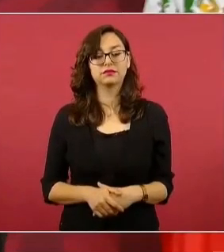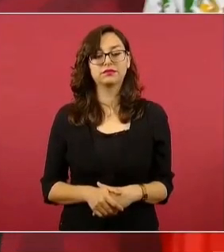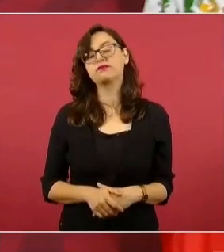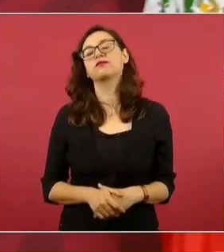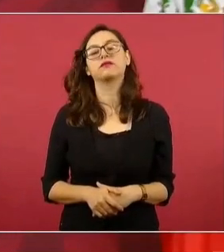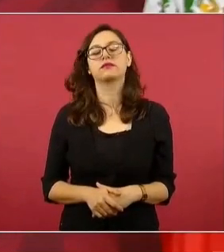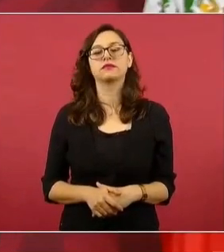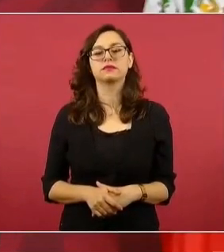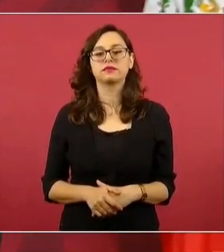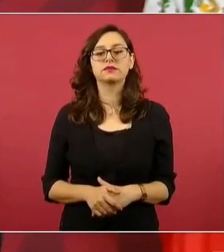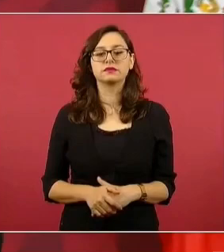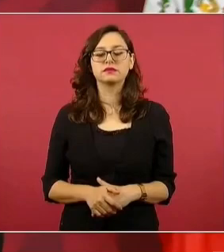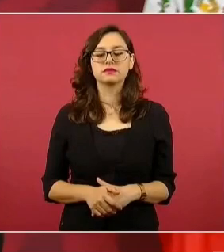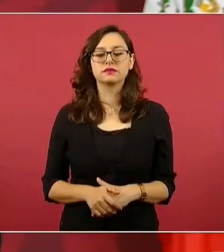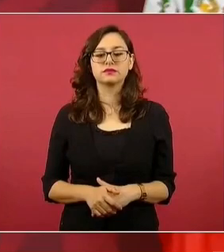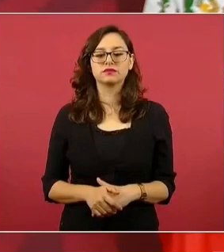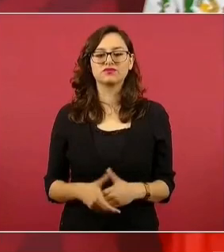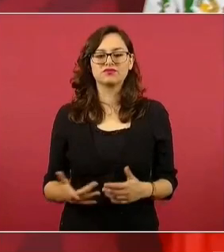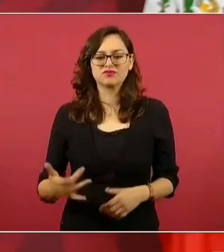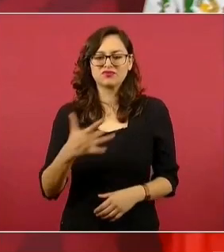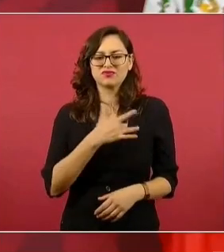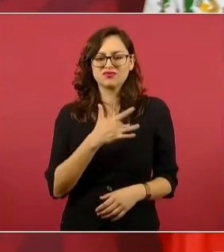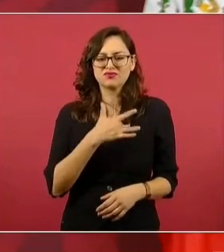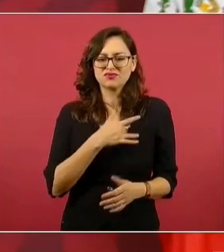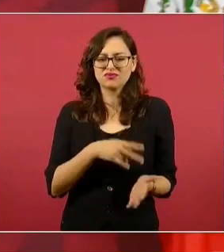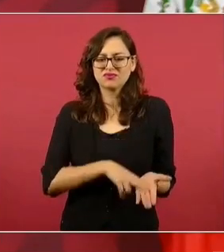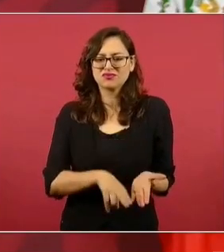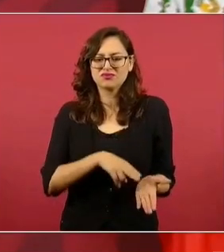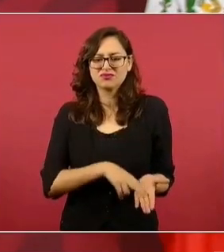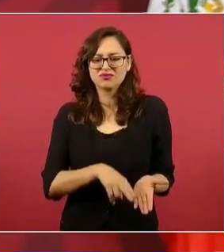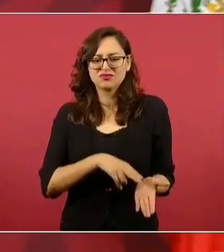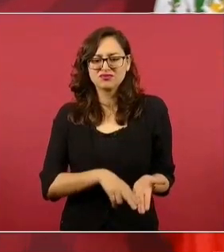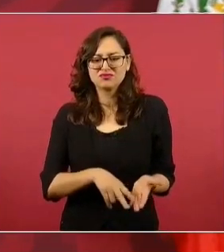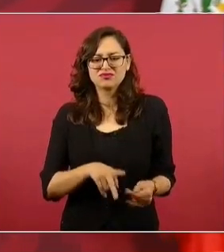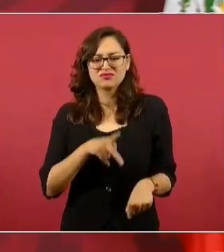Del que se le endurece el corazón